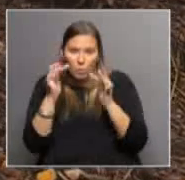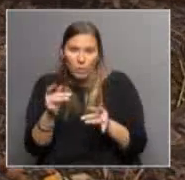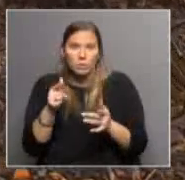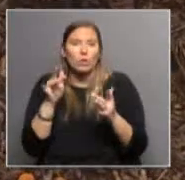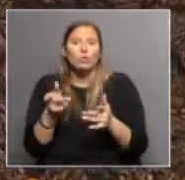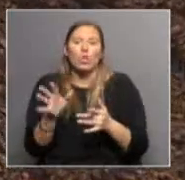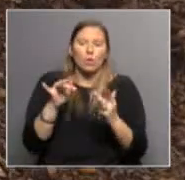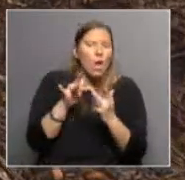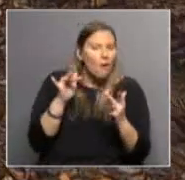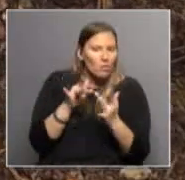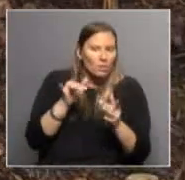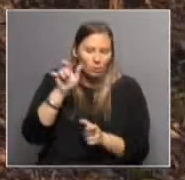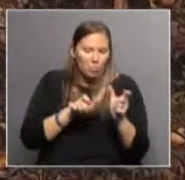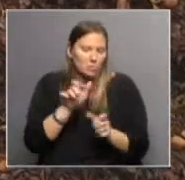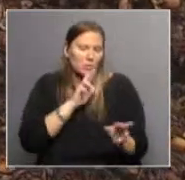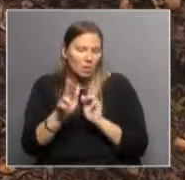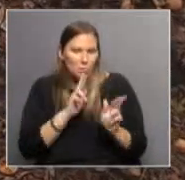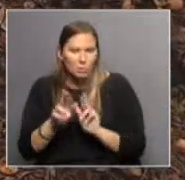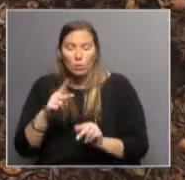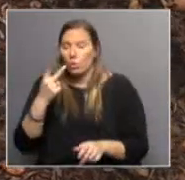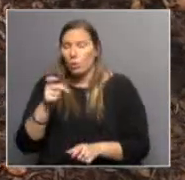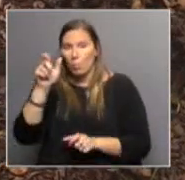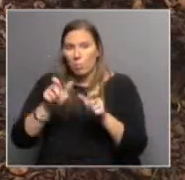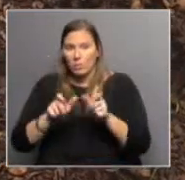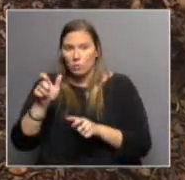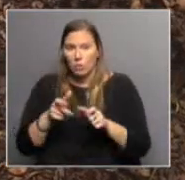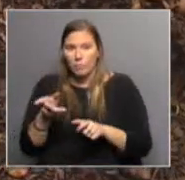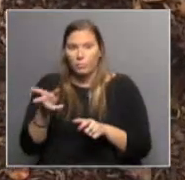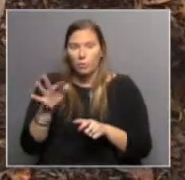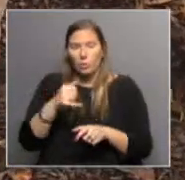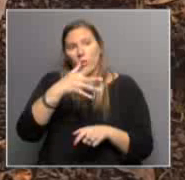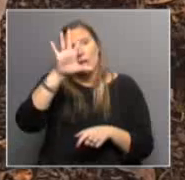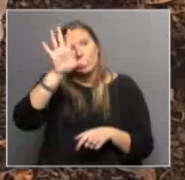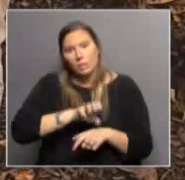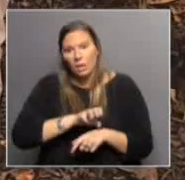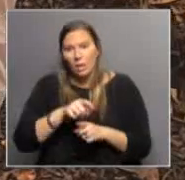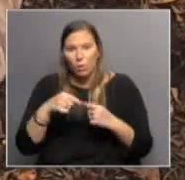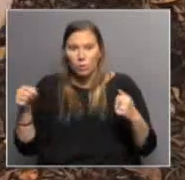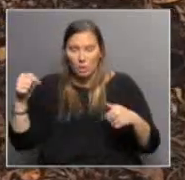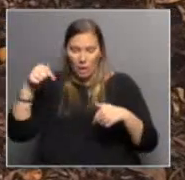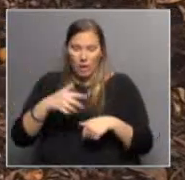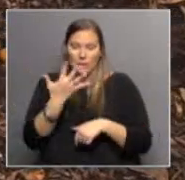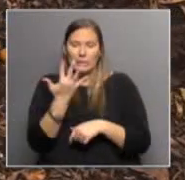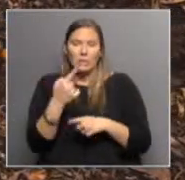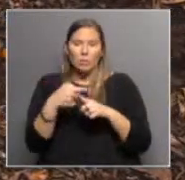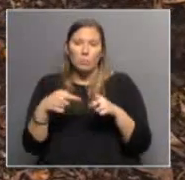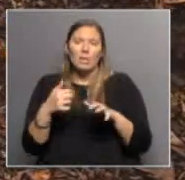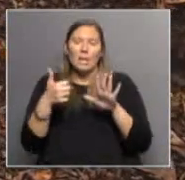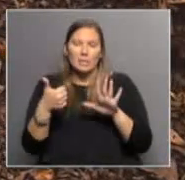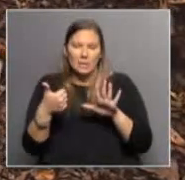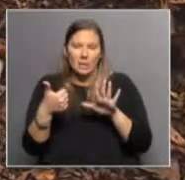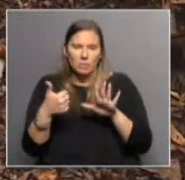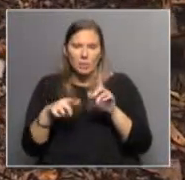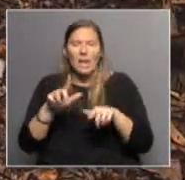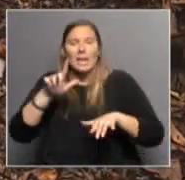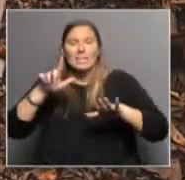con las personas. Después, bueno, hay 2 personas que están recolectando diariamente. Se viene a compostar acá a las 5:30, 6 de la mañana, para a las 7